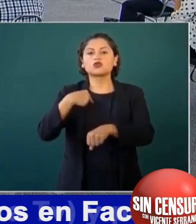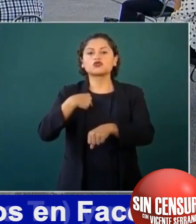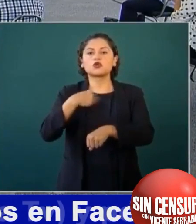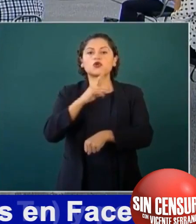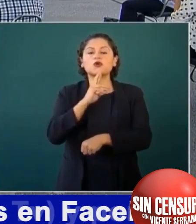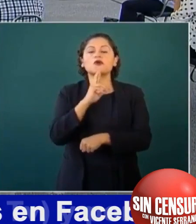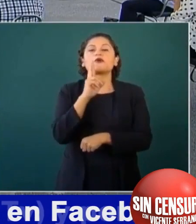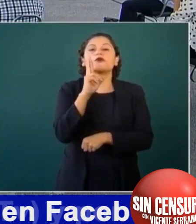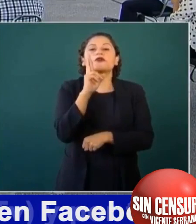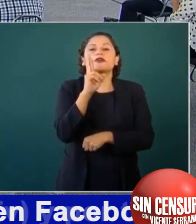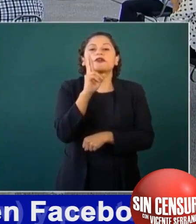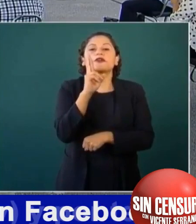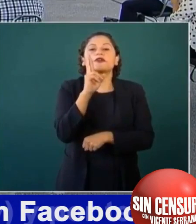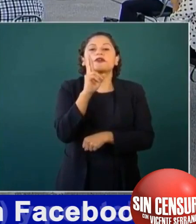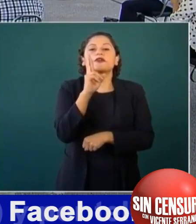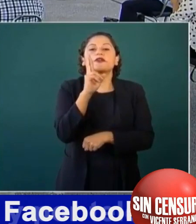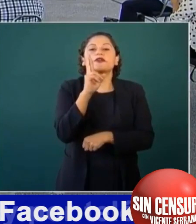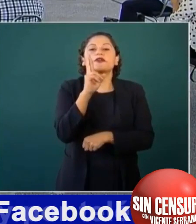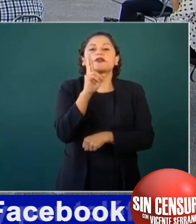Señalamientos a los que ha sido